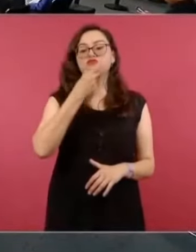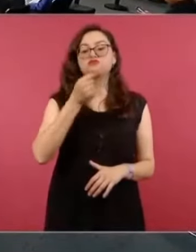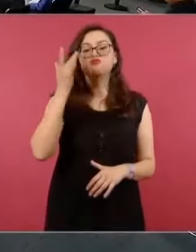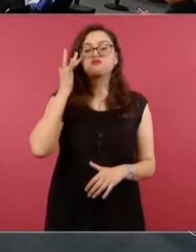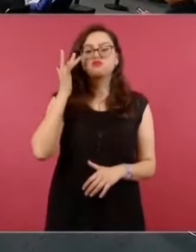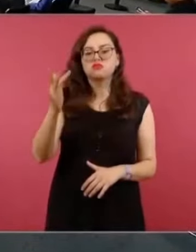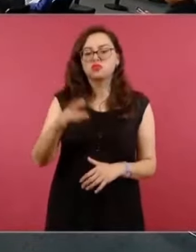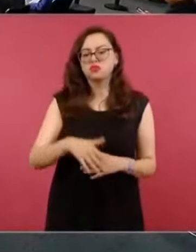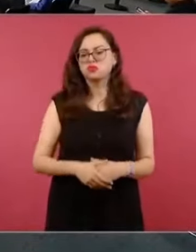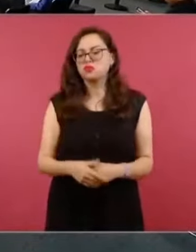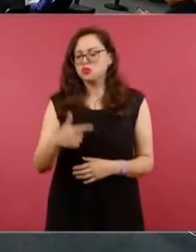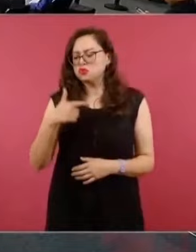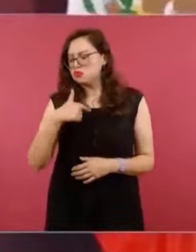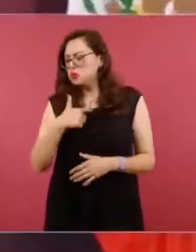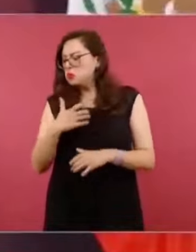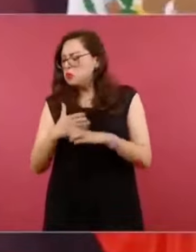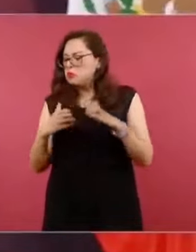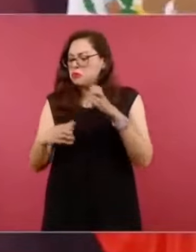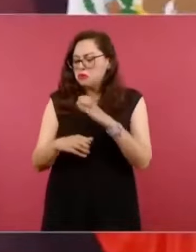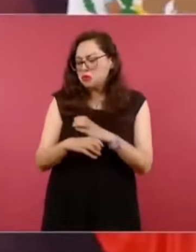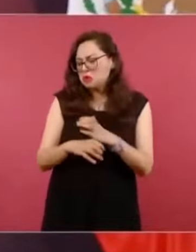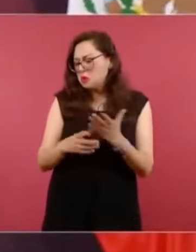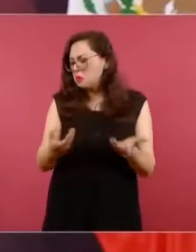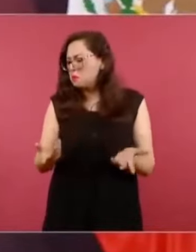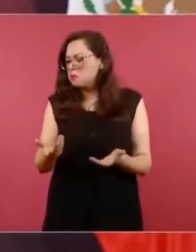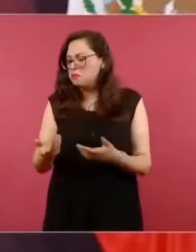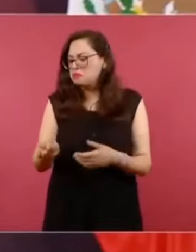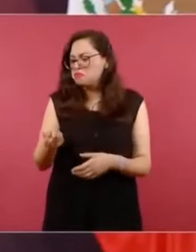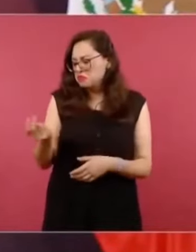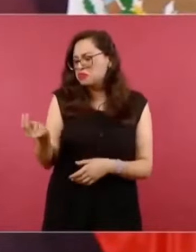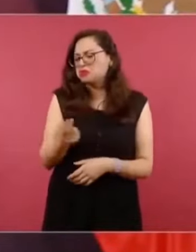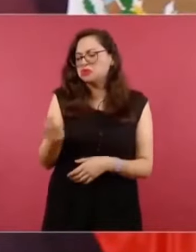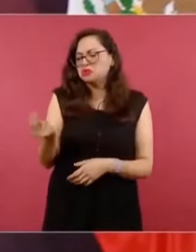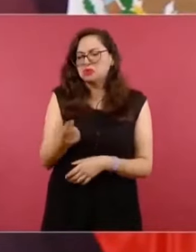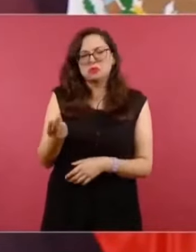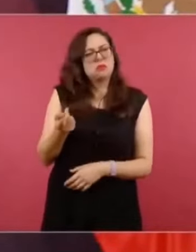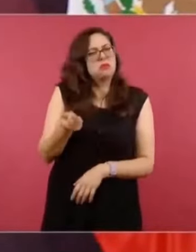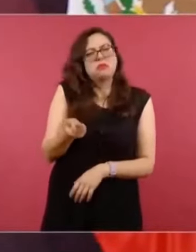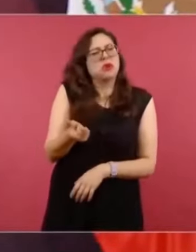Necesito poco y lo poco que necesito, lo necesito poco.